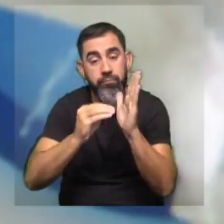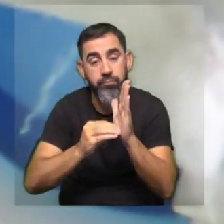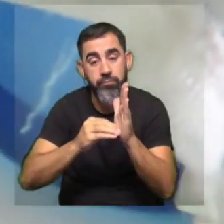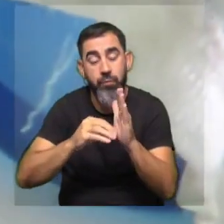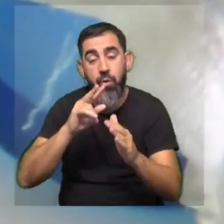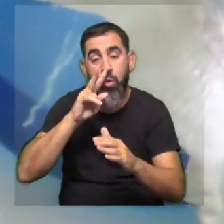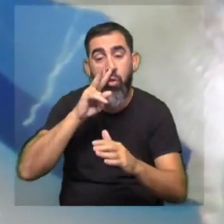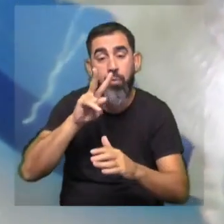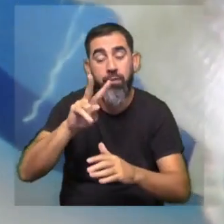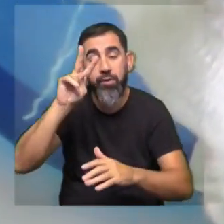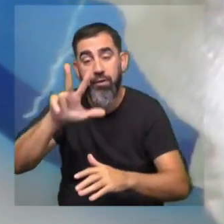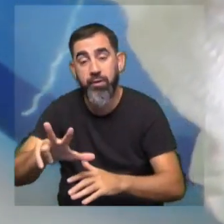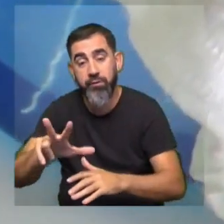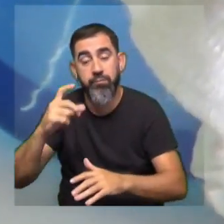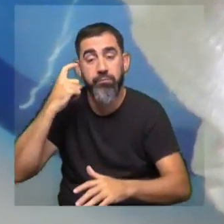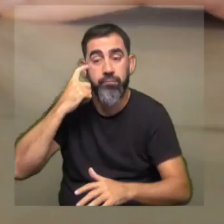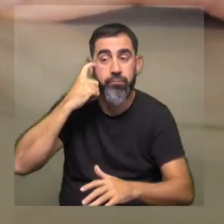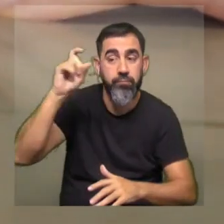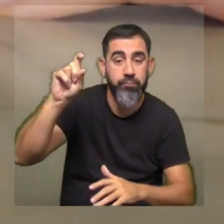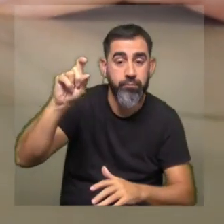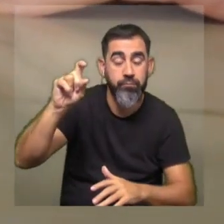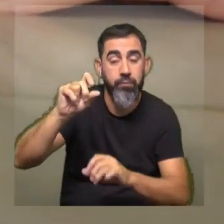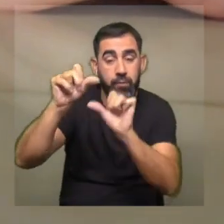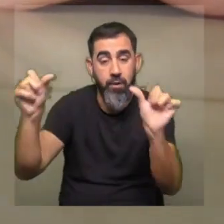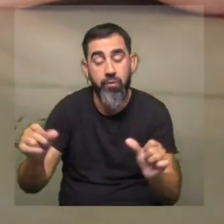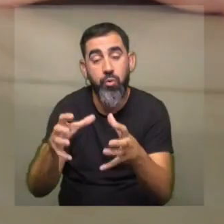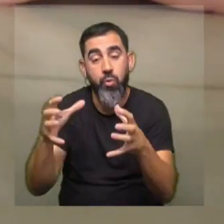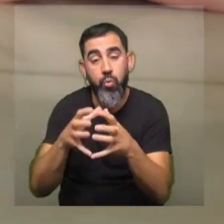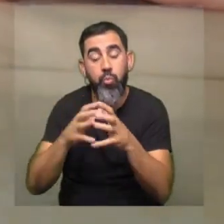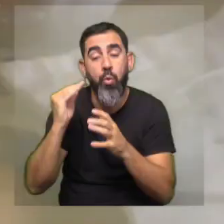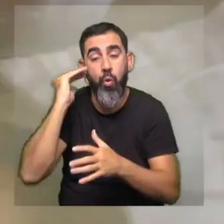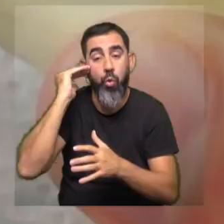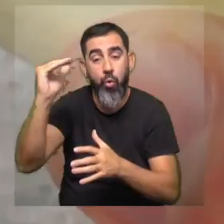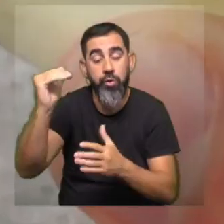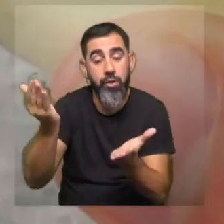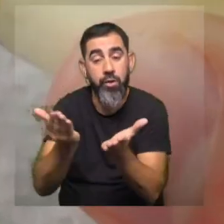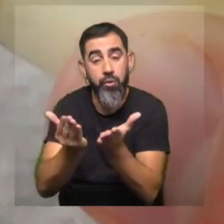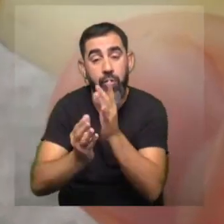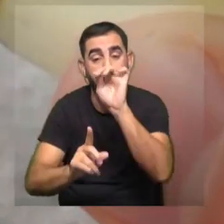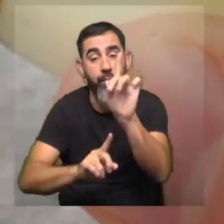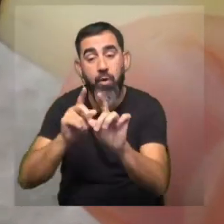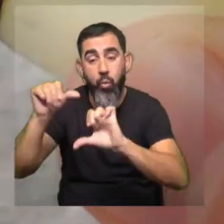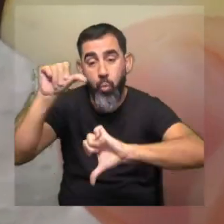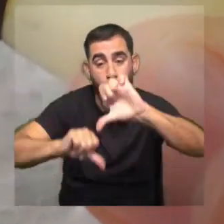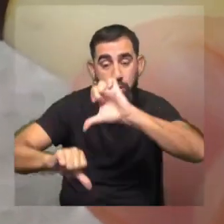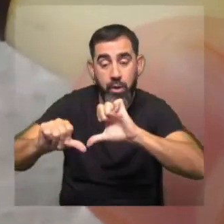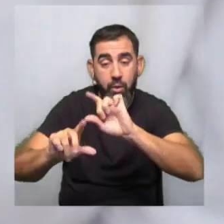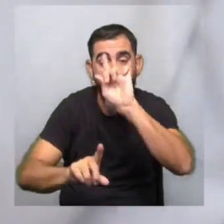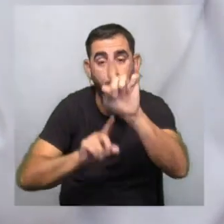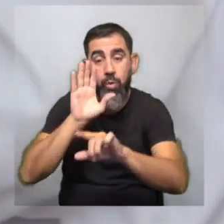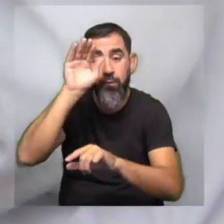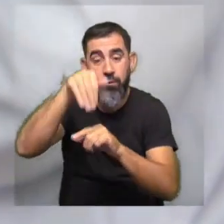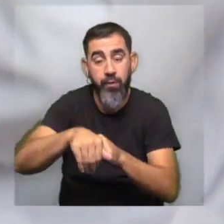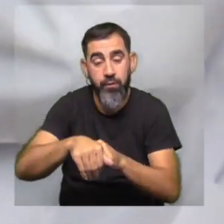este 2023. La iniciativa es llevada a cabo por un grupo de docentes y estudiantes de la Facultad de Química de la Universidad de